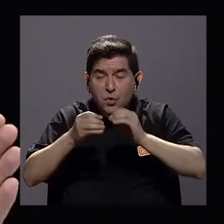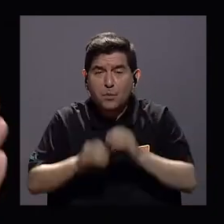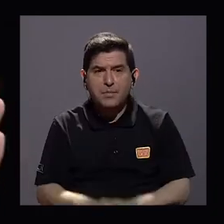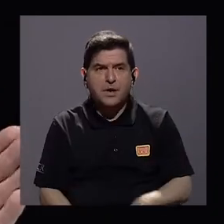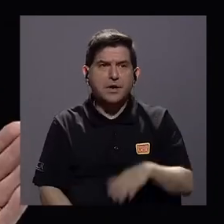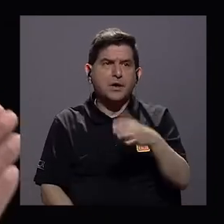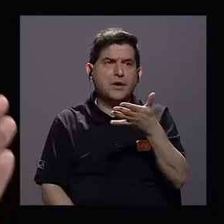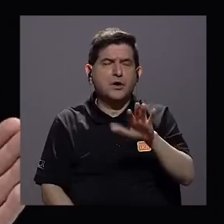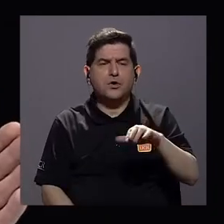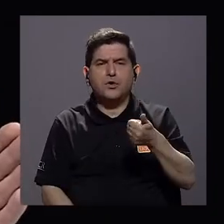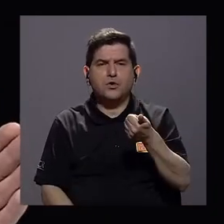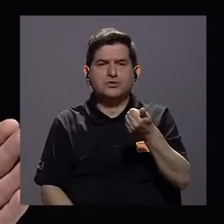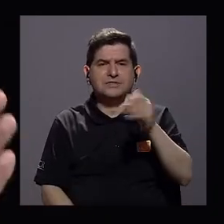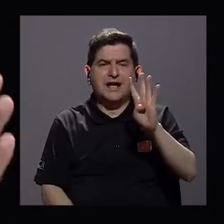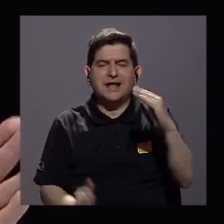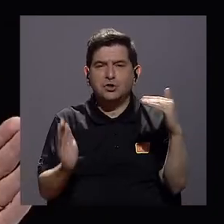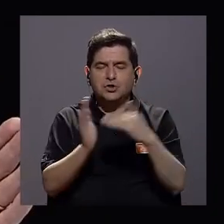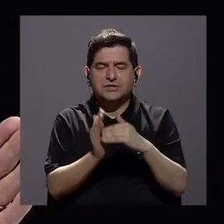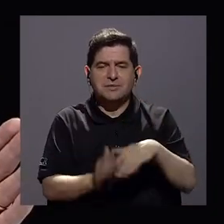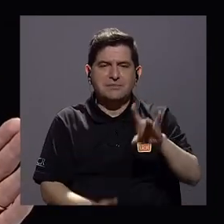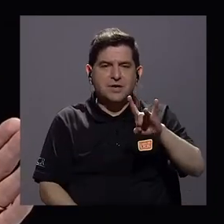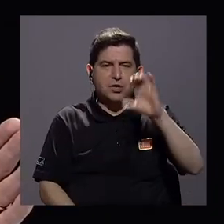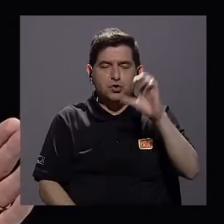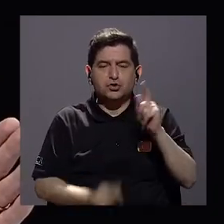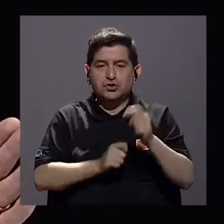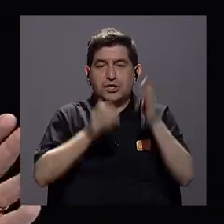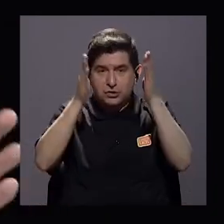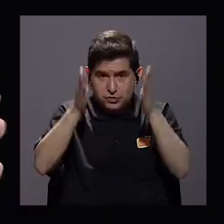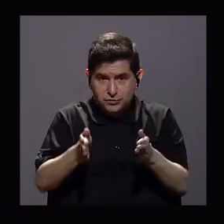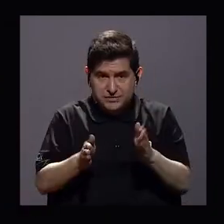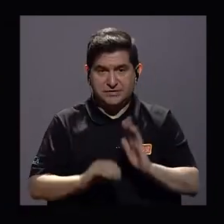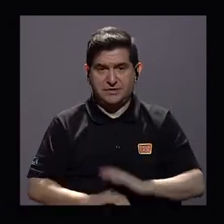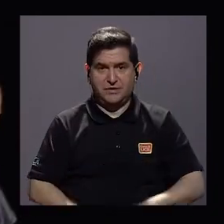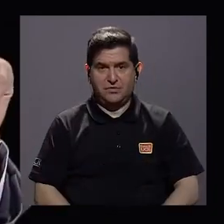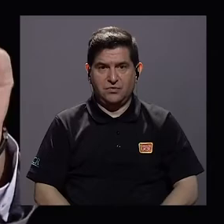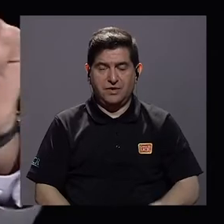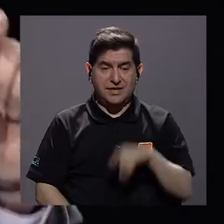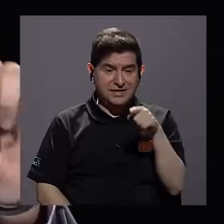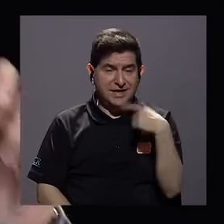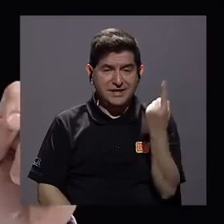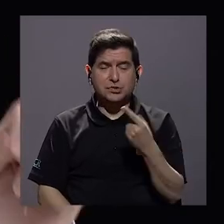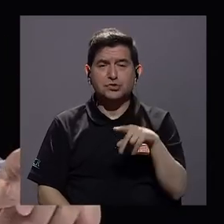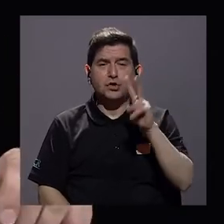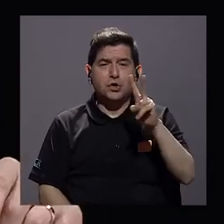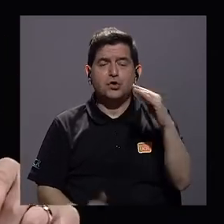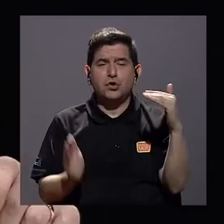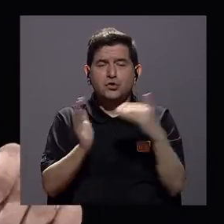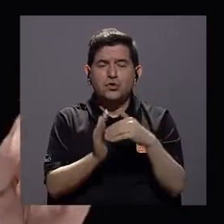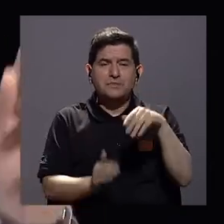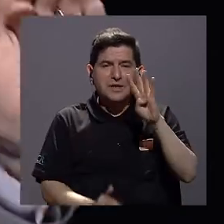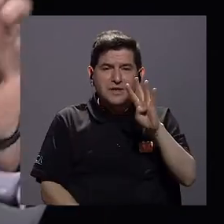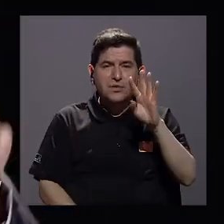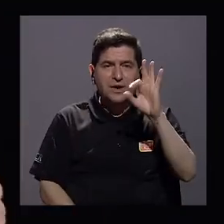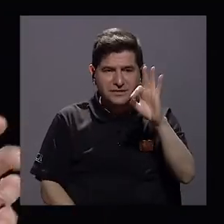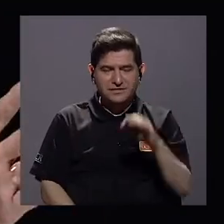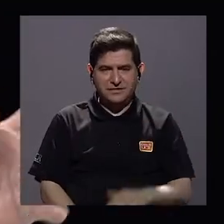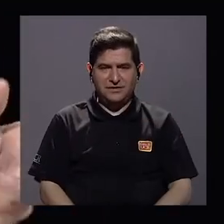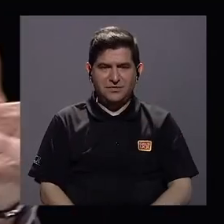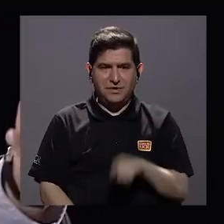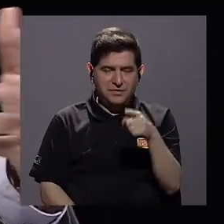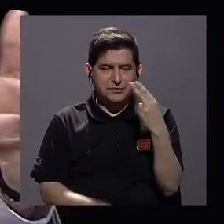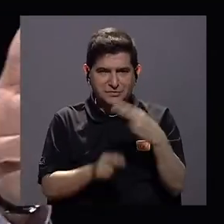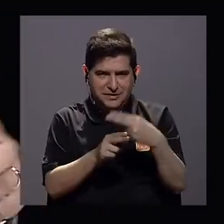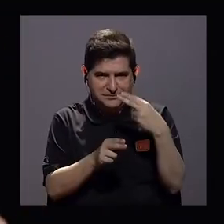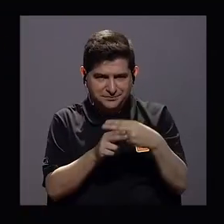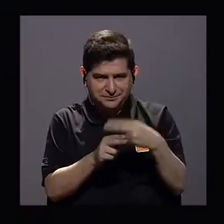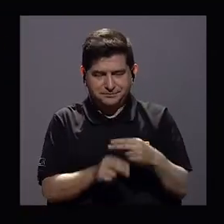más o menos de 14.800 pescadores y pescadoras. Así es. ¿Verdad? De eso solamente hay 2.049 que así ustedes es. Les llaman